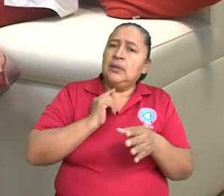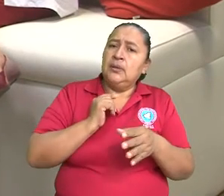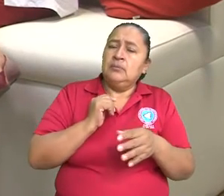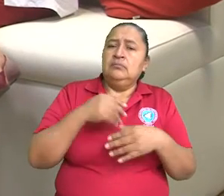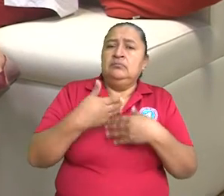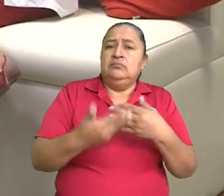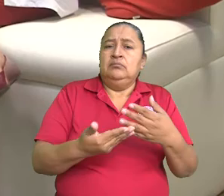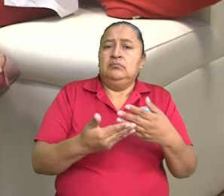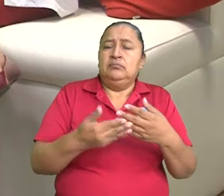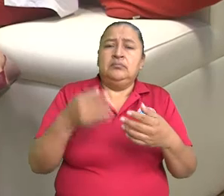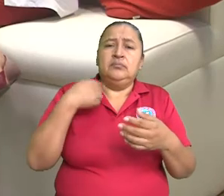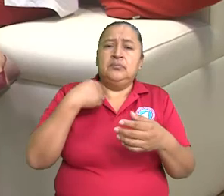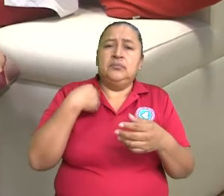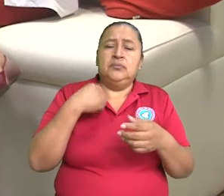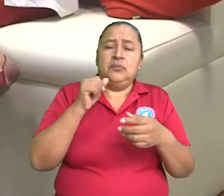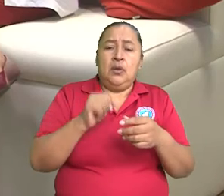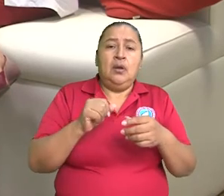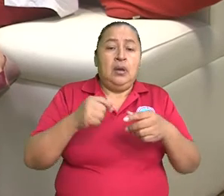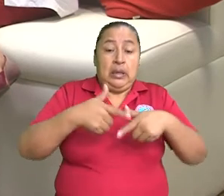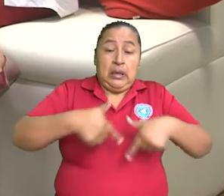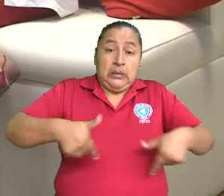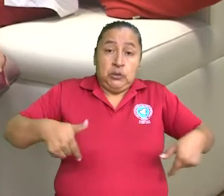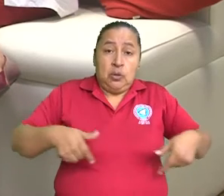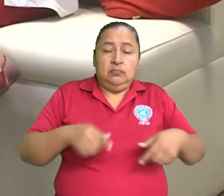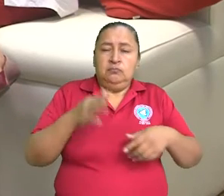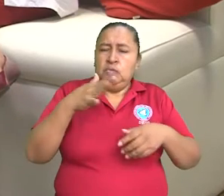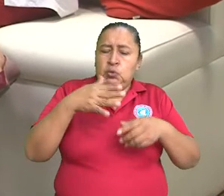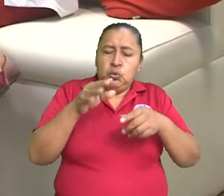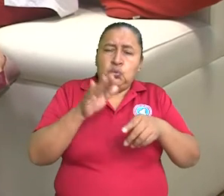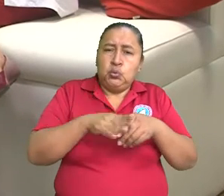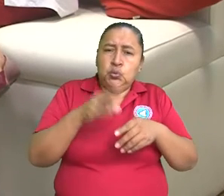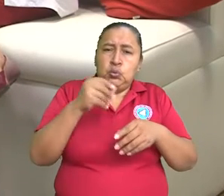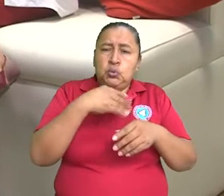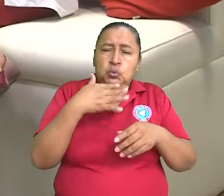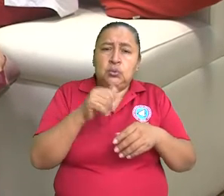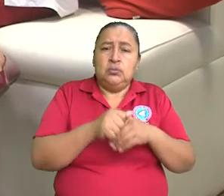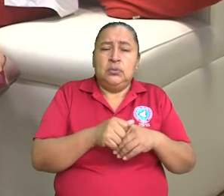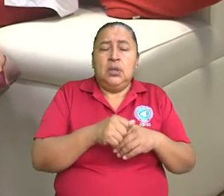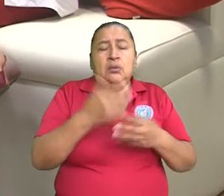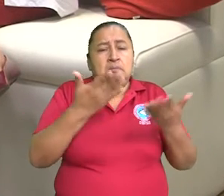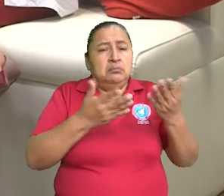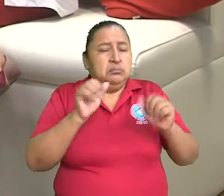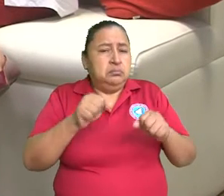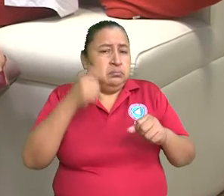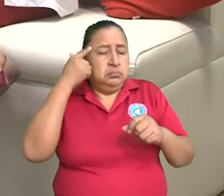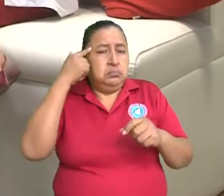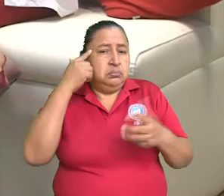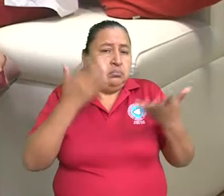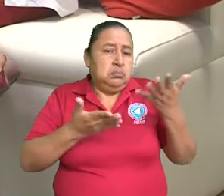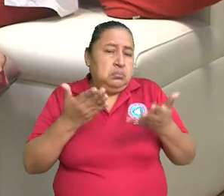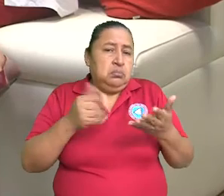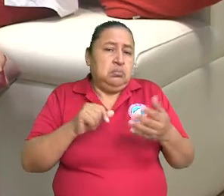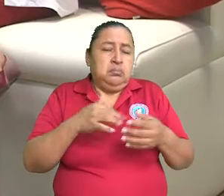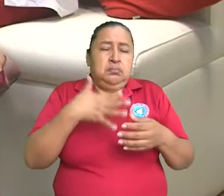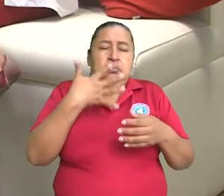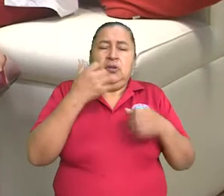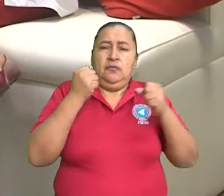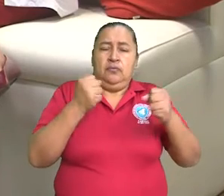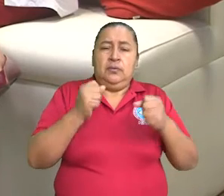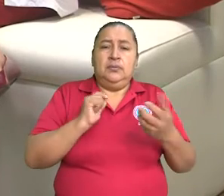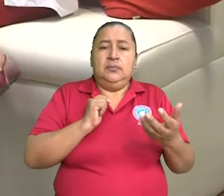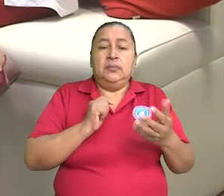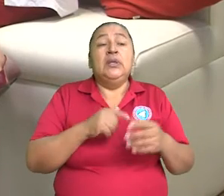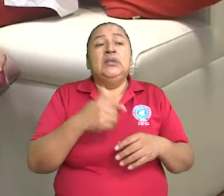constantemente manchando su ropa interior puede ser una señal. Pues una y señal. Y son olores fuertes, por